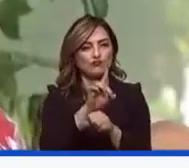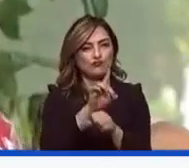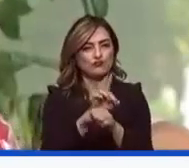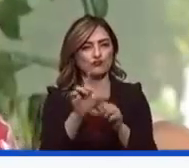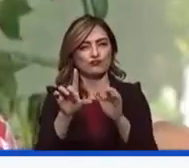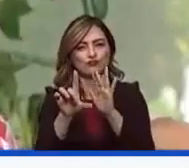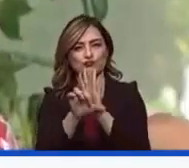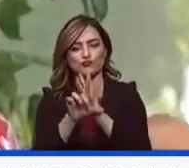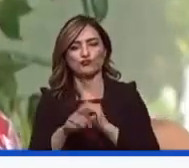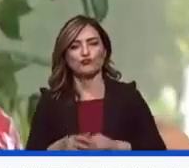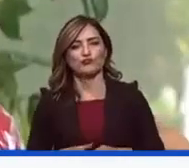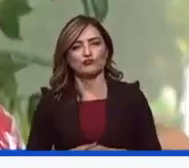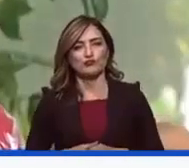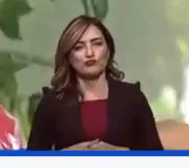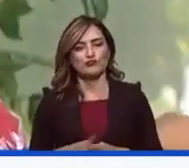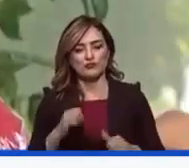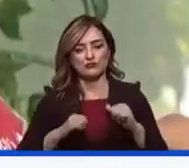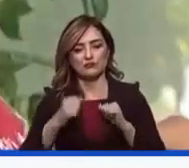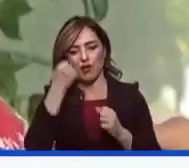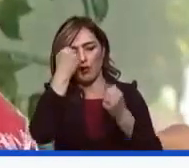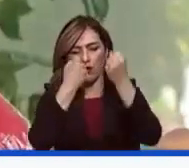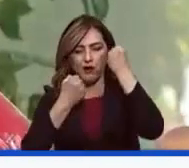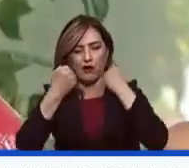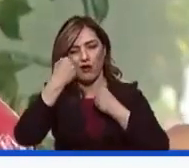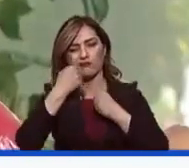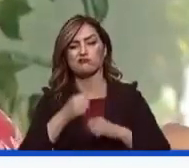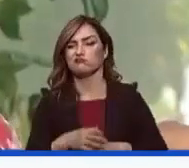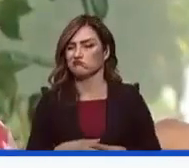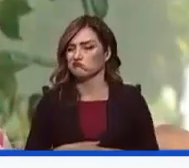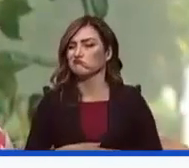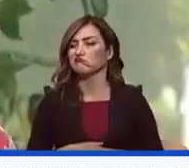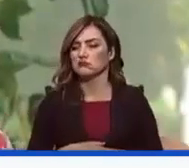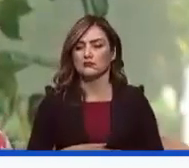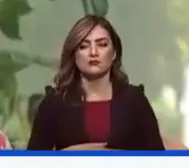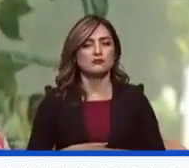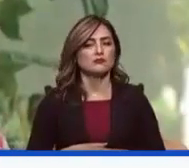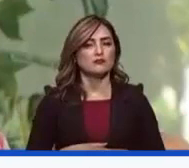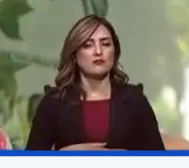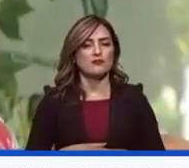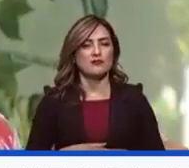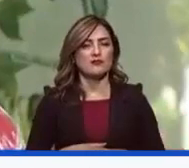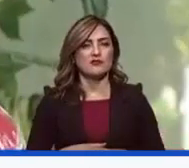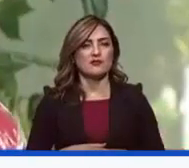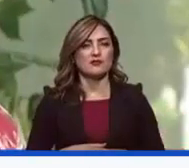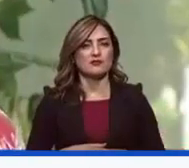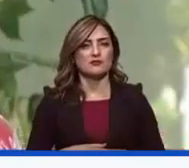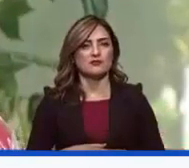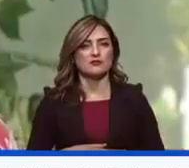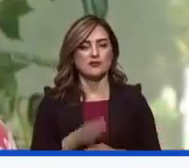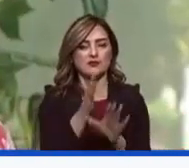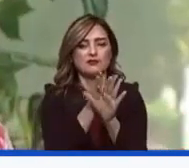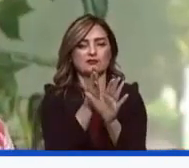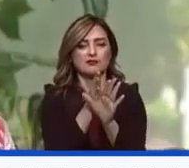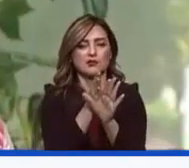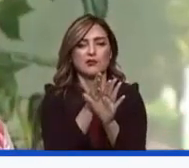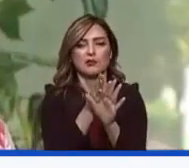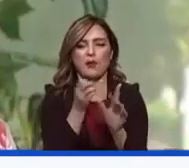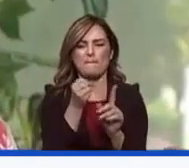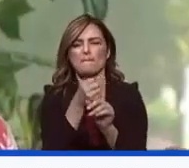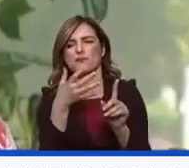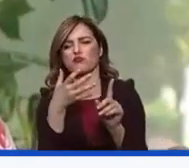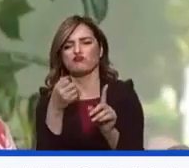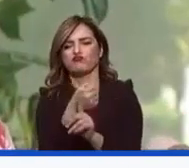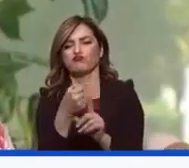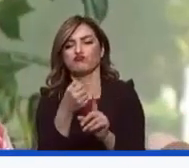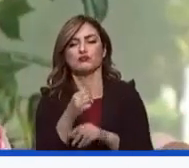que detallan que sufrió lesiones, que sufrió vejámenes, que sufrió inclusive violencia de tipo psicológico, no solamente mientras